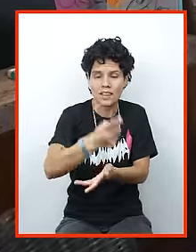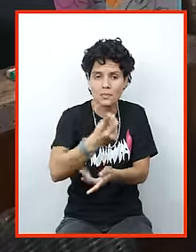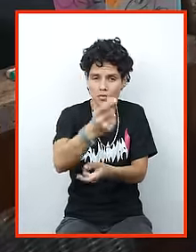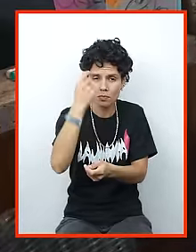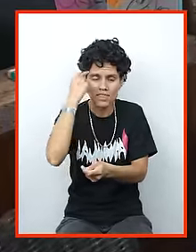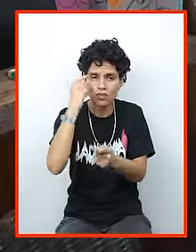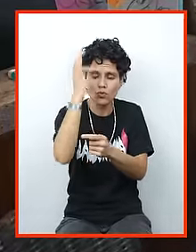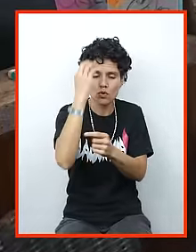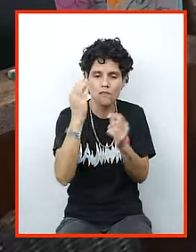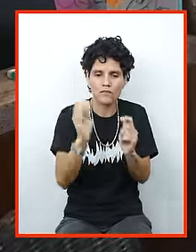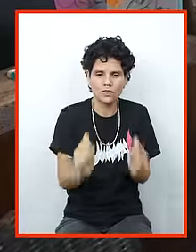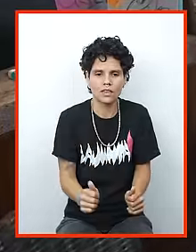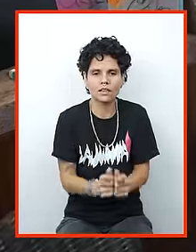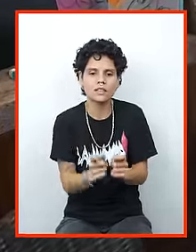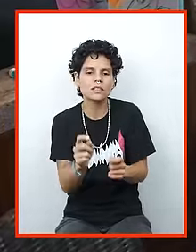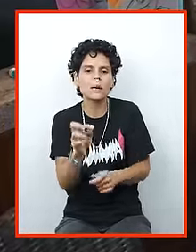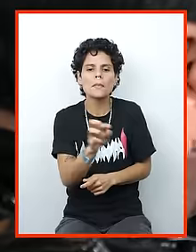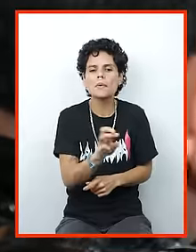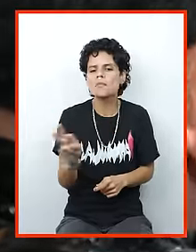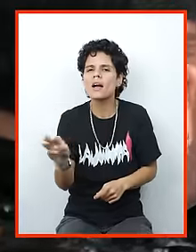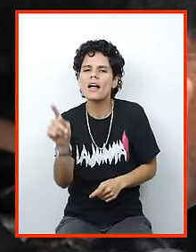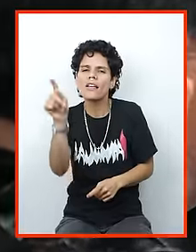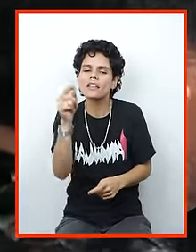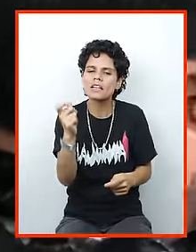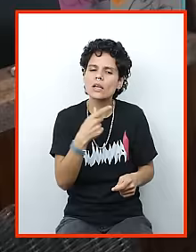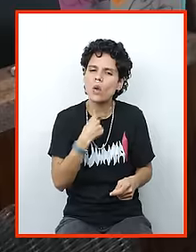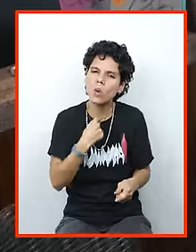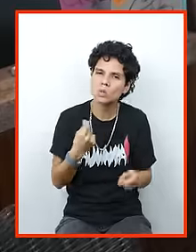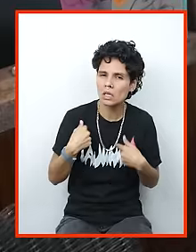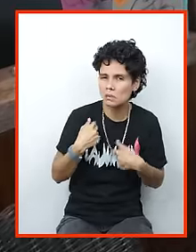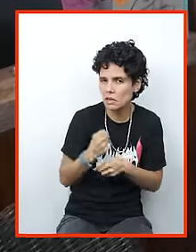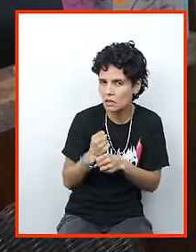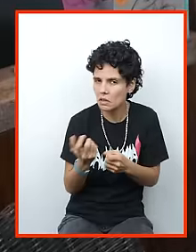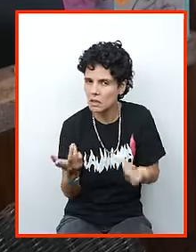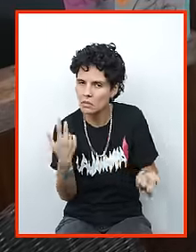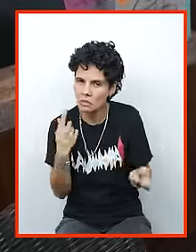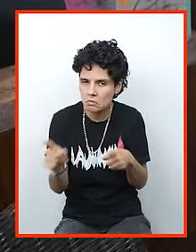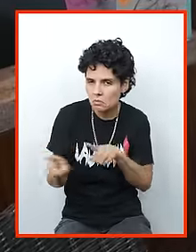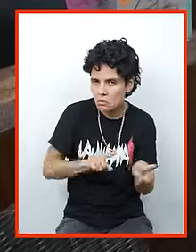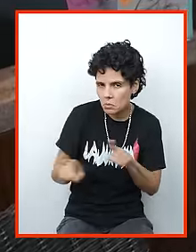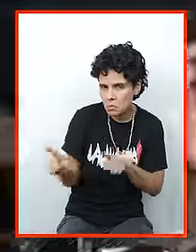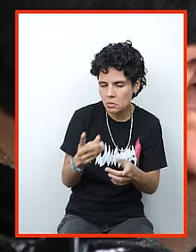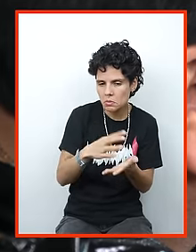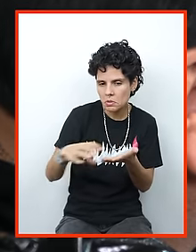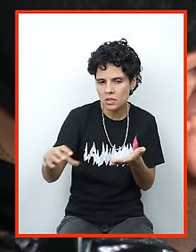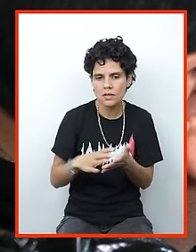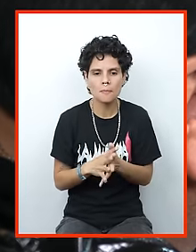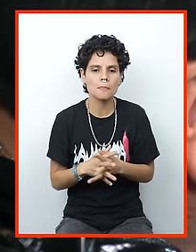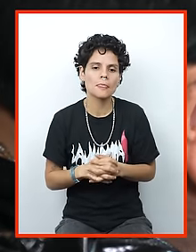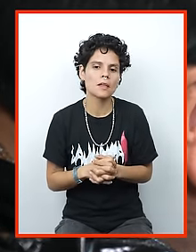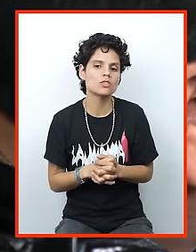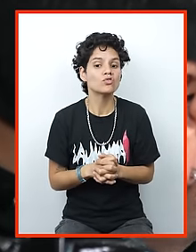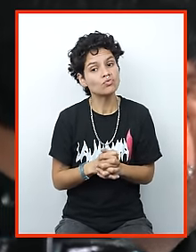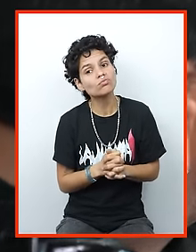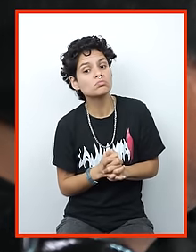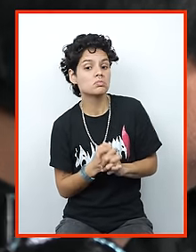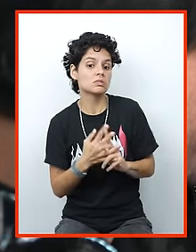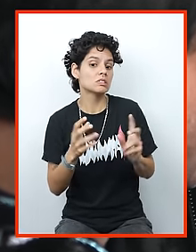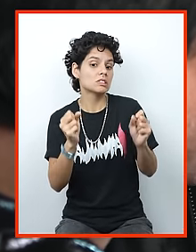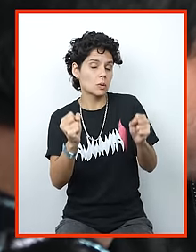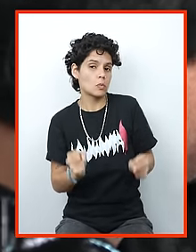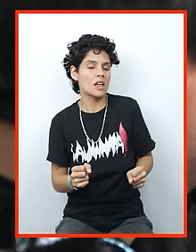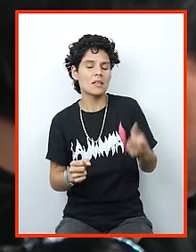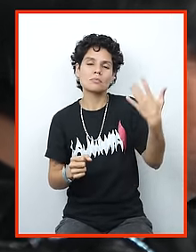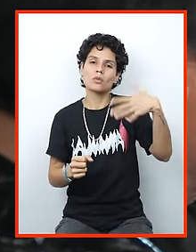y en la movida? ¿Tu viejo? Sí, tus viejos. ¿Les gusta eso? ¿Esa? Sí, o sea, mientras se pueda.